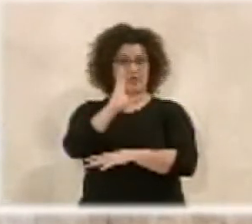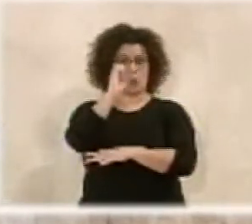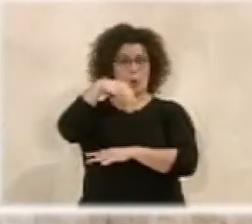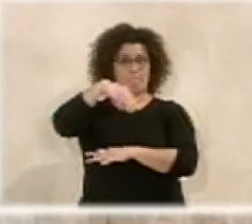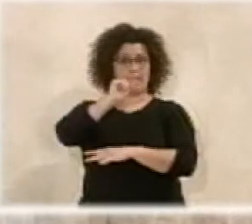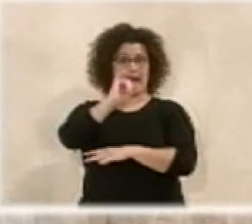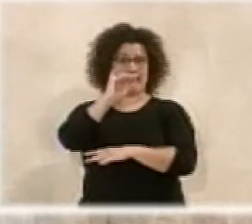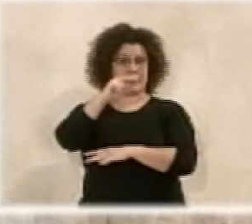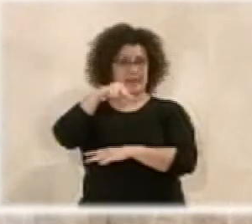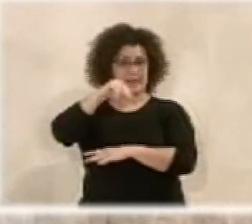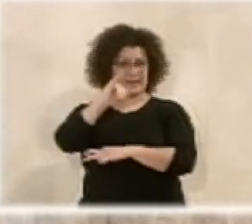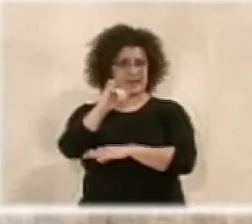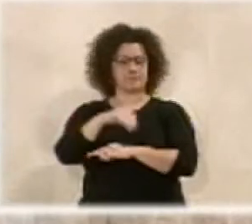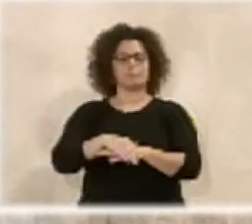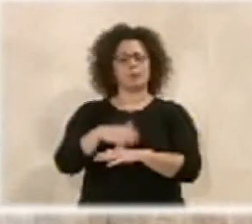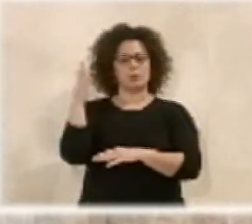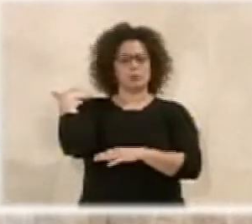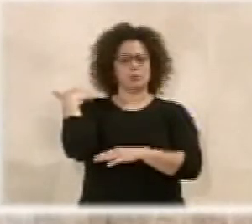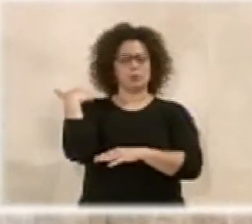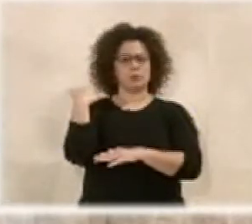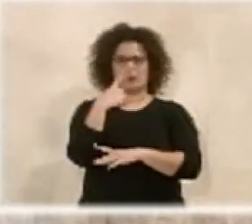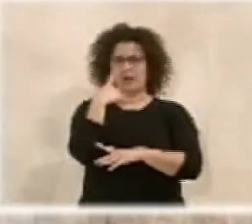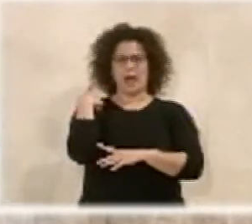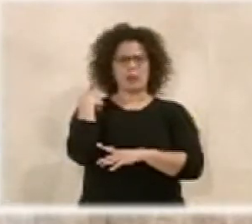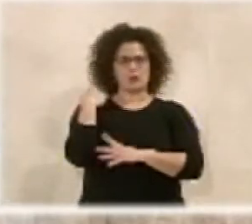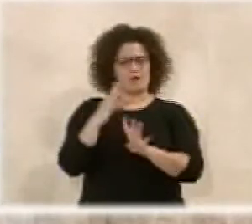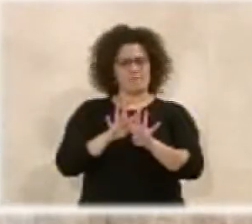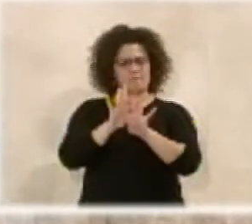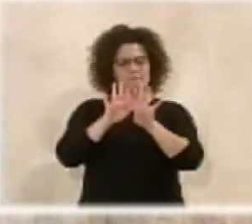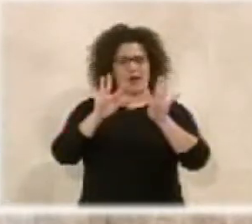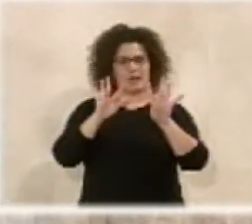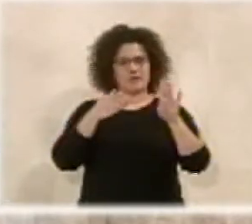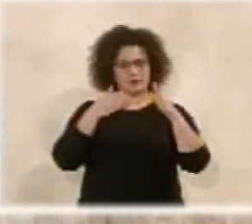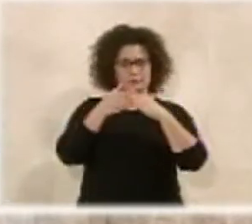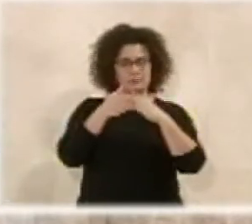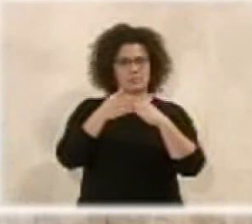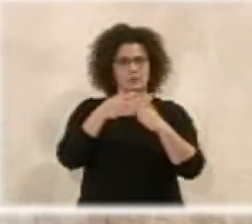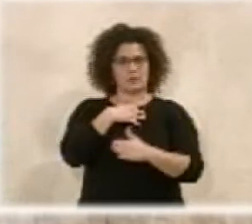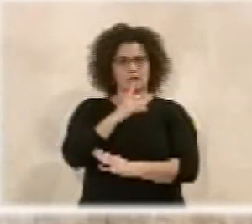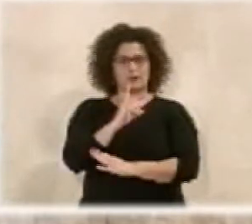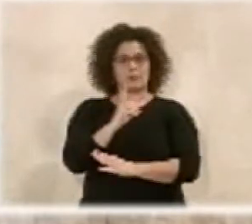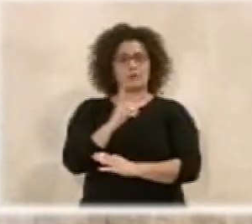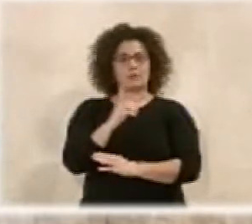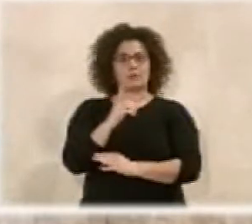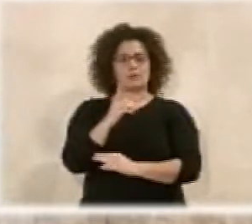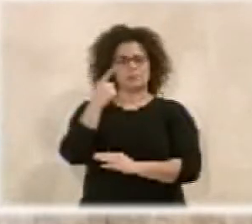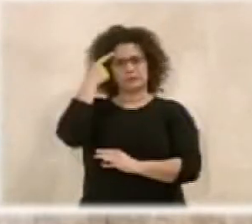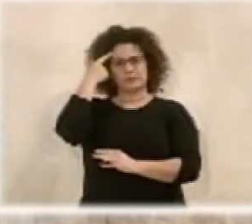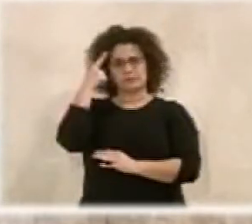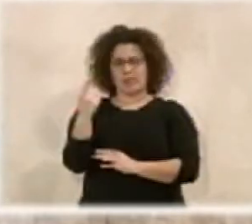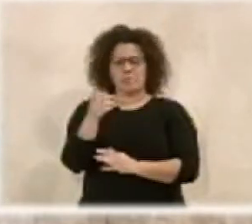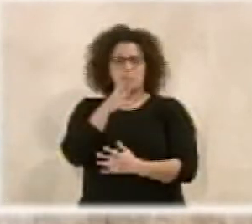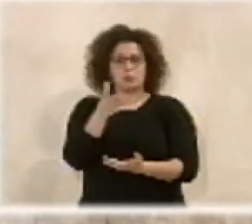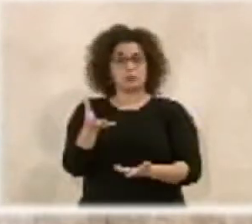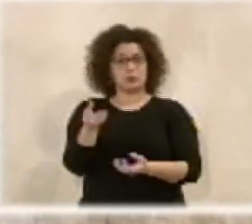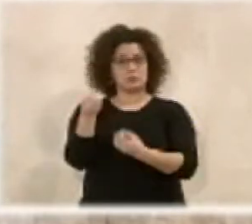un año, existe una valla que impide el paso por esa avenida. Queríamos saber por